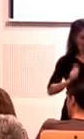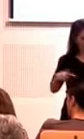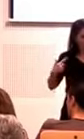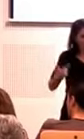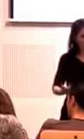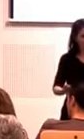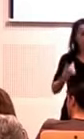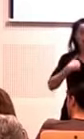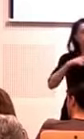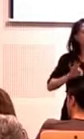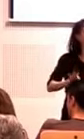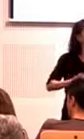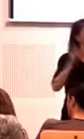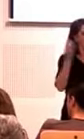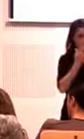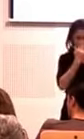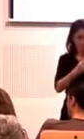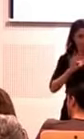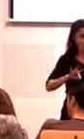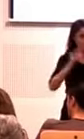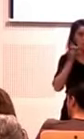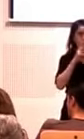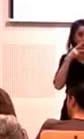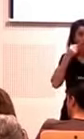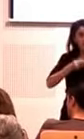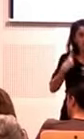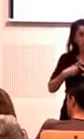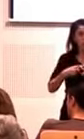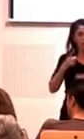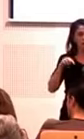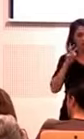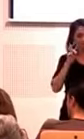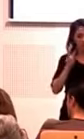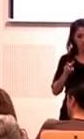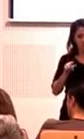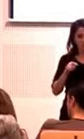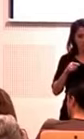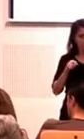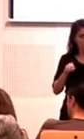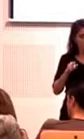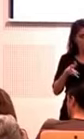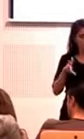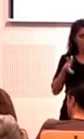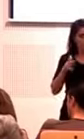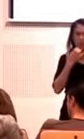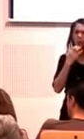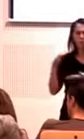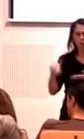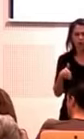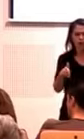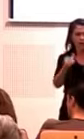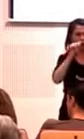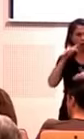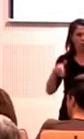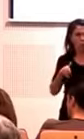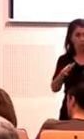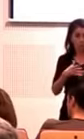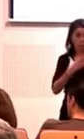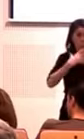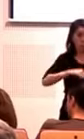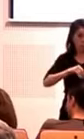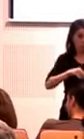Yo he tenido suerte, sinceramente, porque he hecho cosas que a veces digo, uy, esto me hubiera encantado. Pues en un río, pues en un río. Y para matarnos los dos,